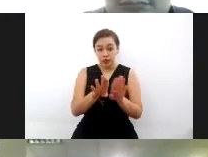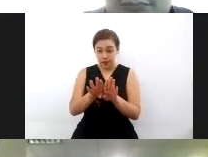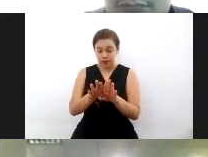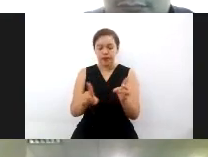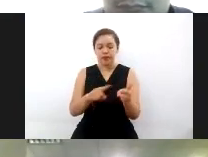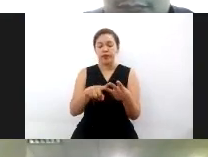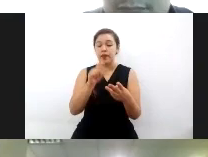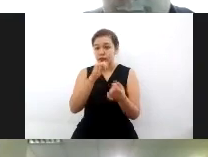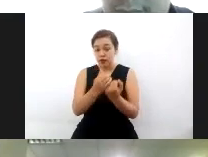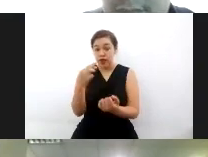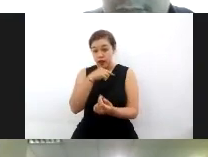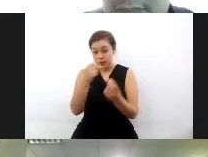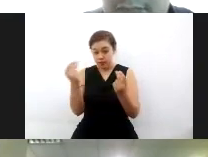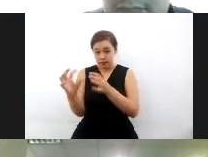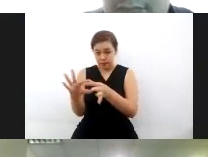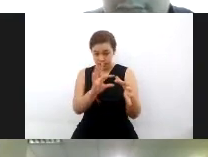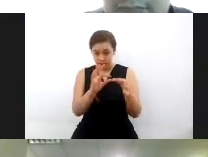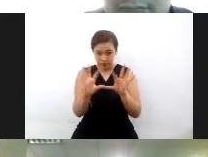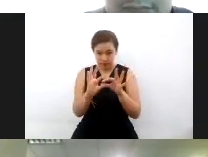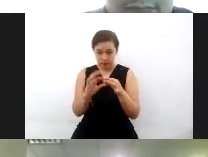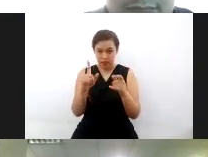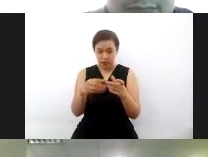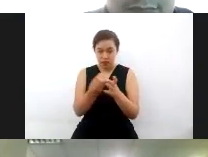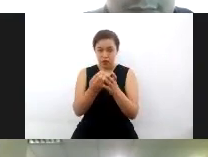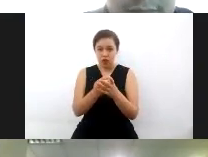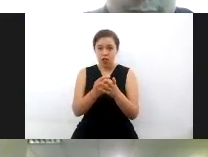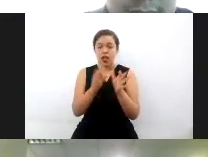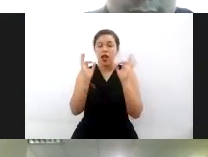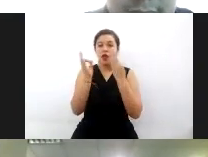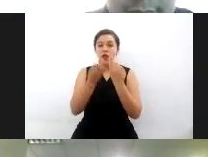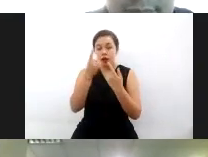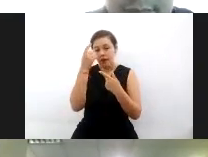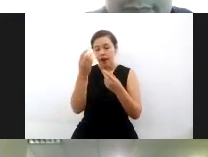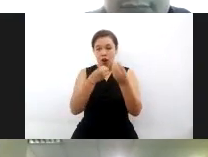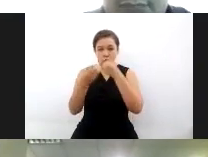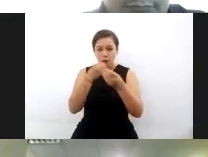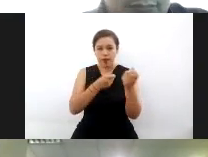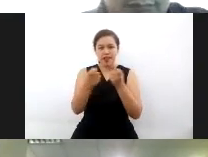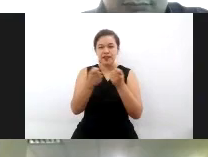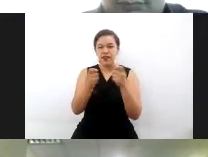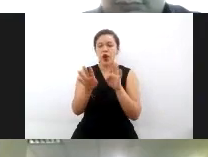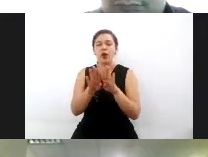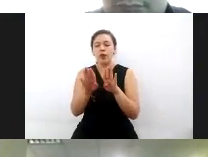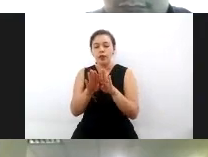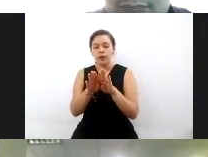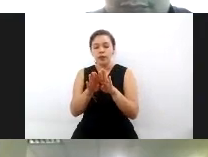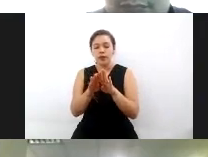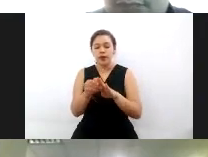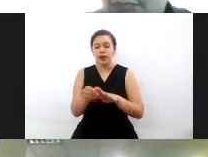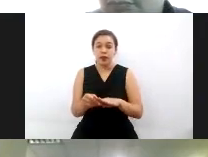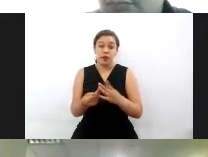rápidamente también dentro de esta capacitación los elementos para el manejo de alimentos que tienen, en este